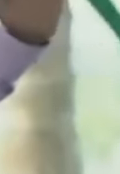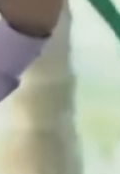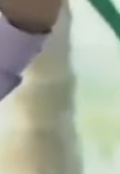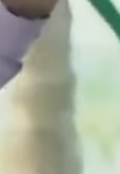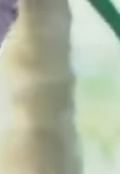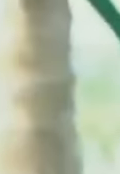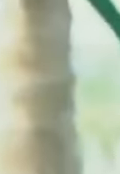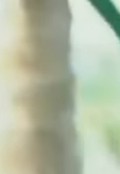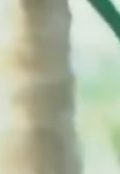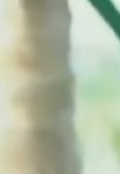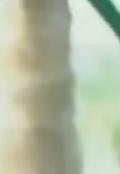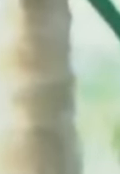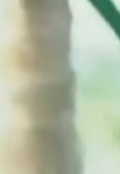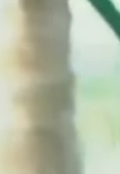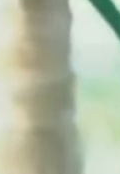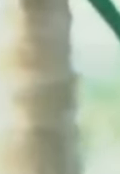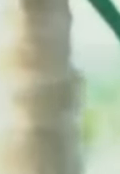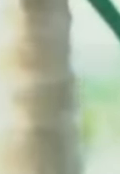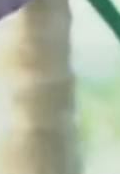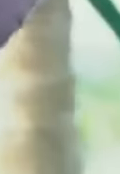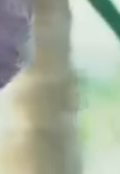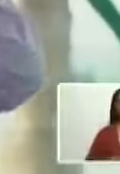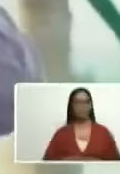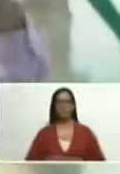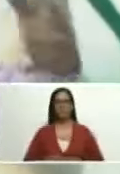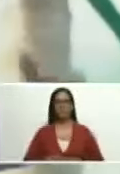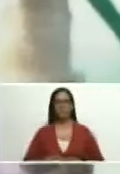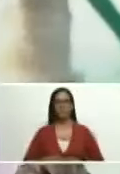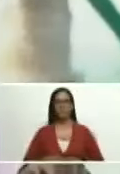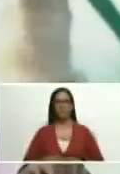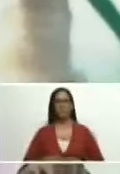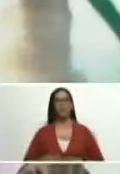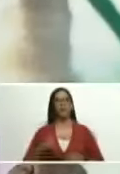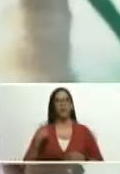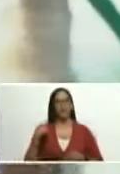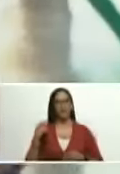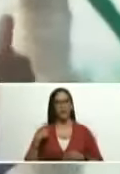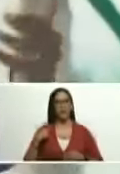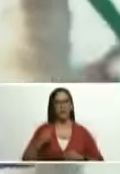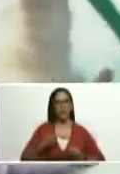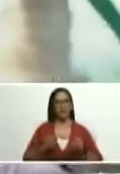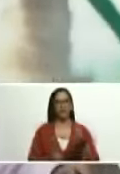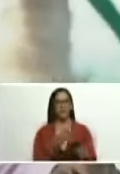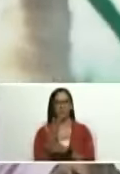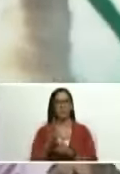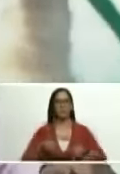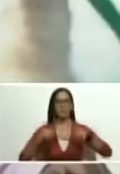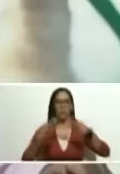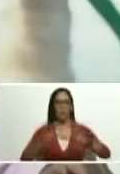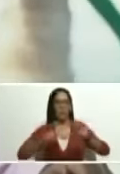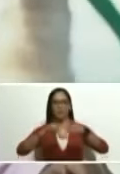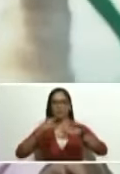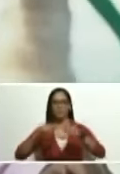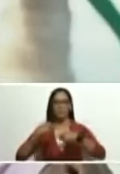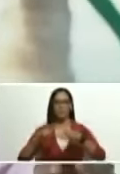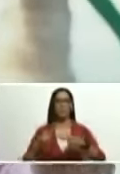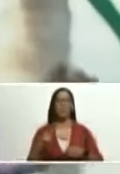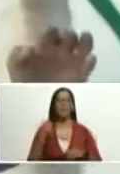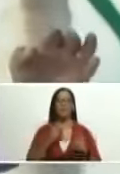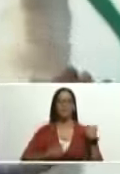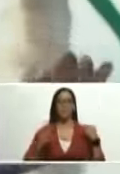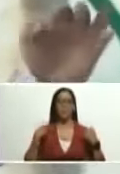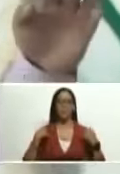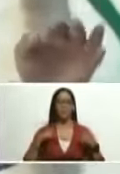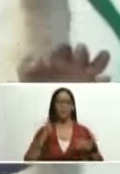con 7 restaurantes, más 25 que se van a crear y tiendas. Y también, presidente, vamos a tener lo que es la